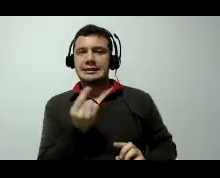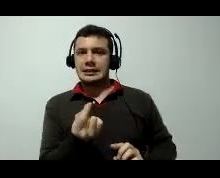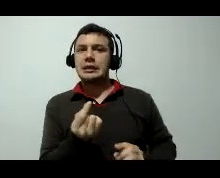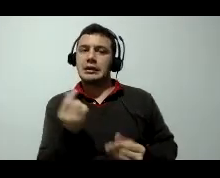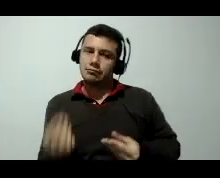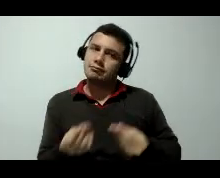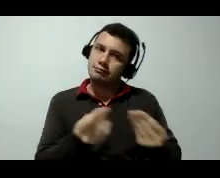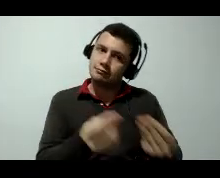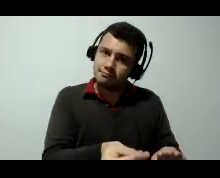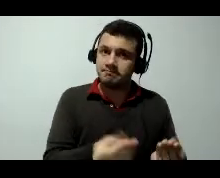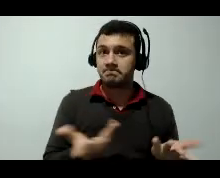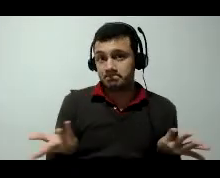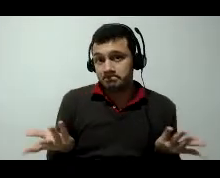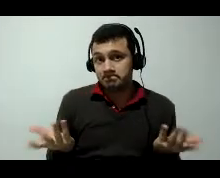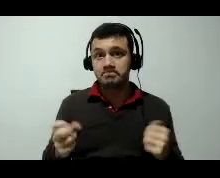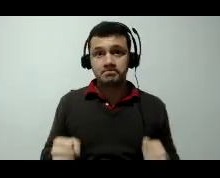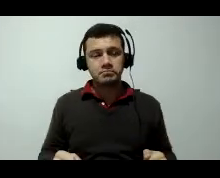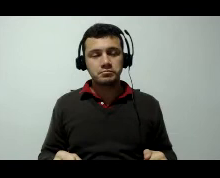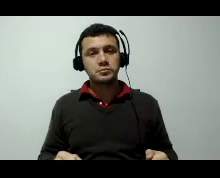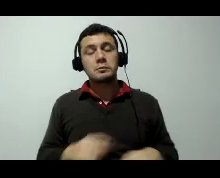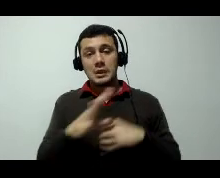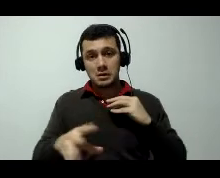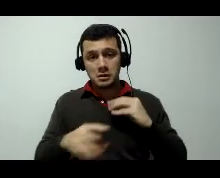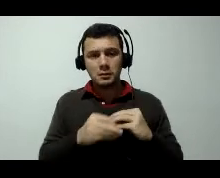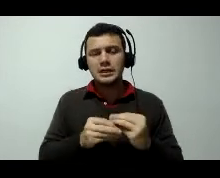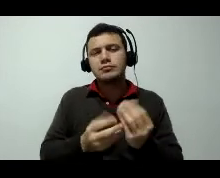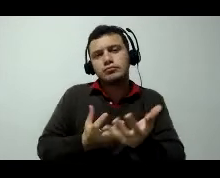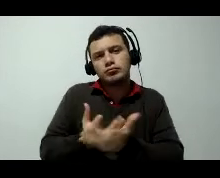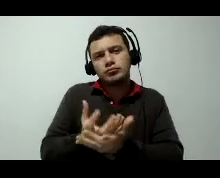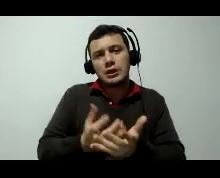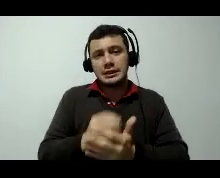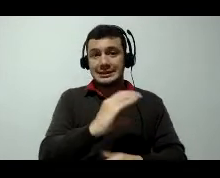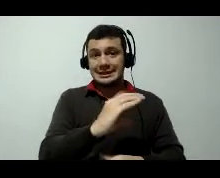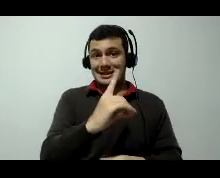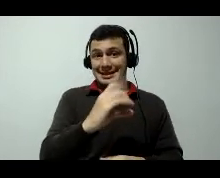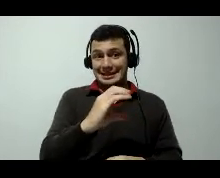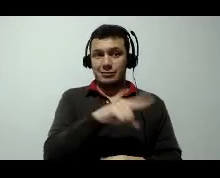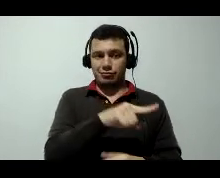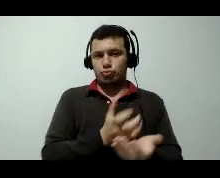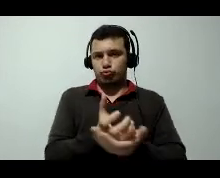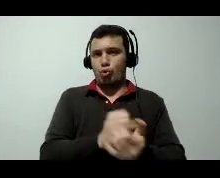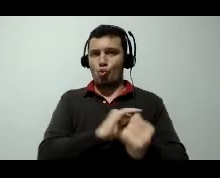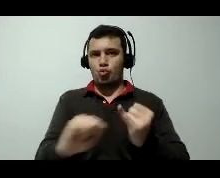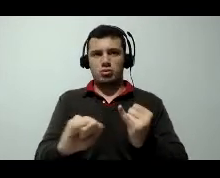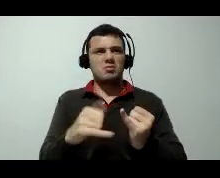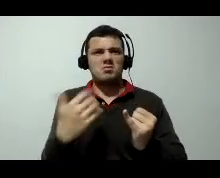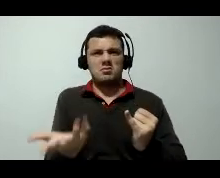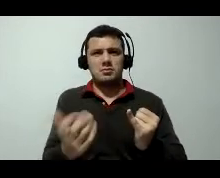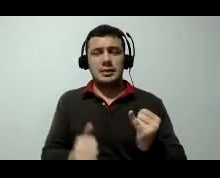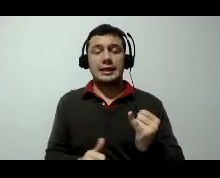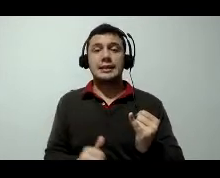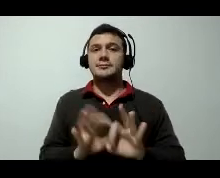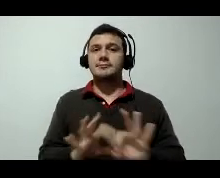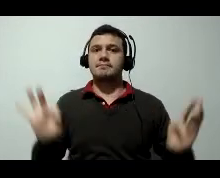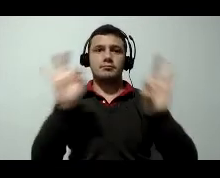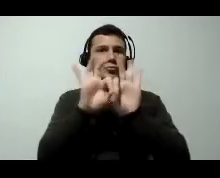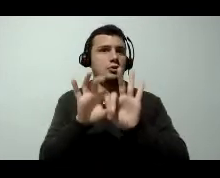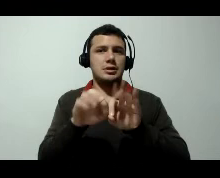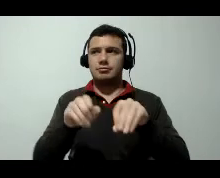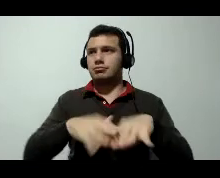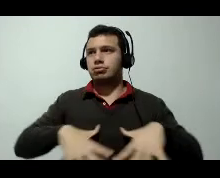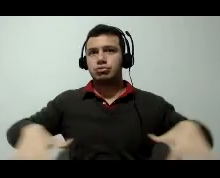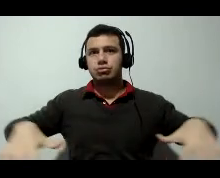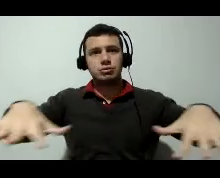la última recomendación que me hace el CDC es la esterilización. Entonces,